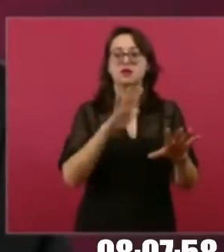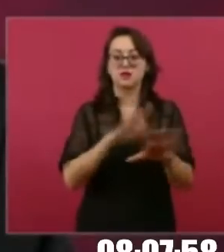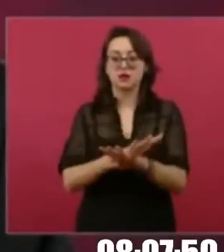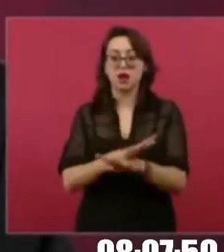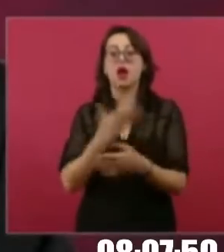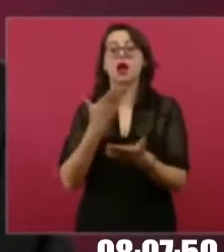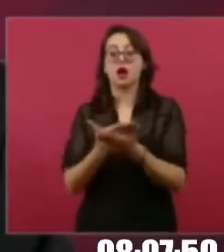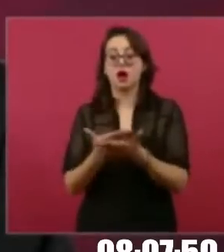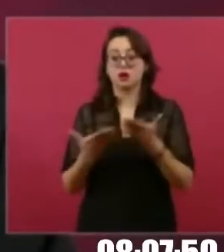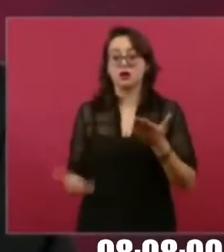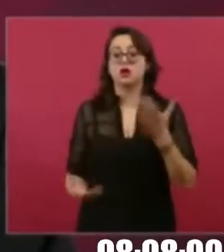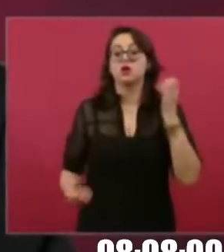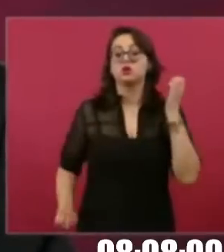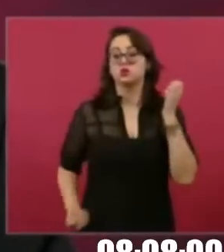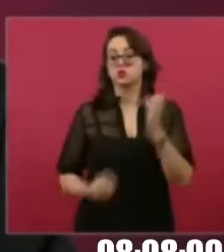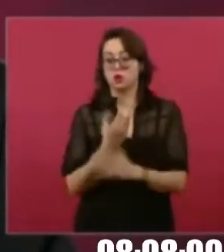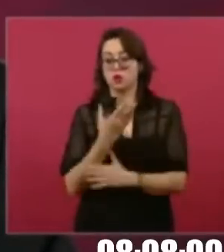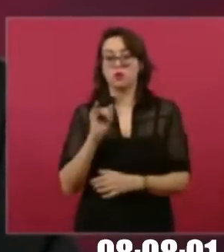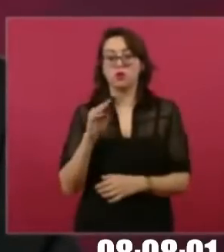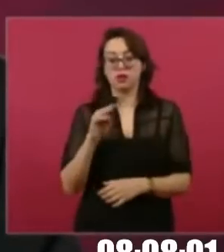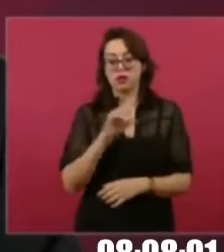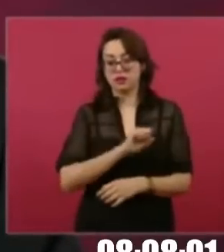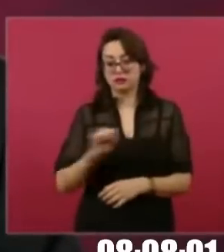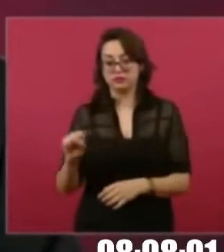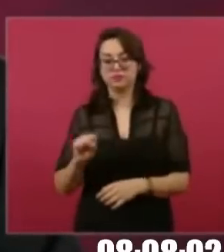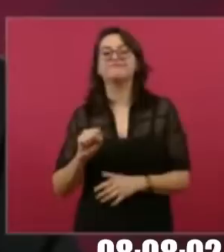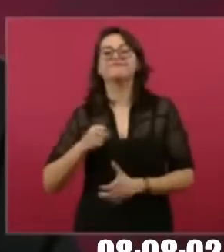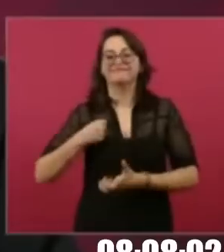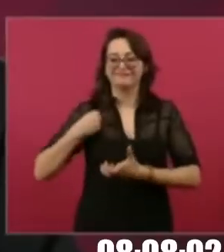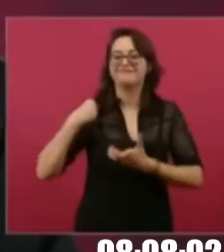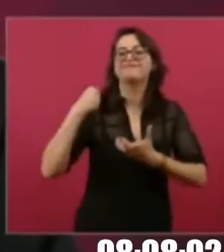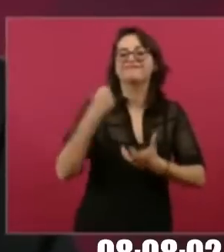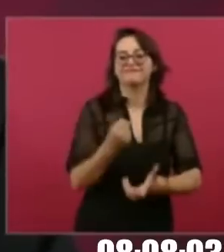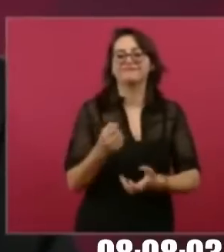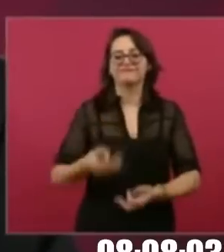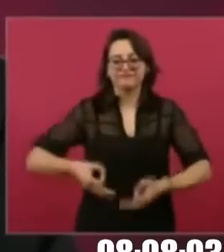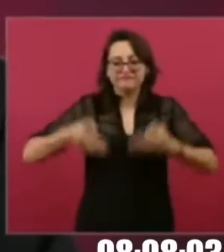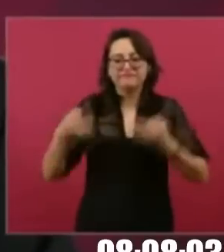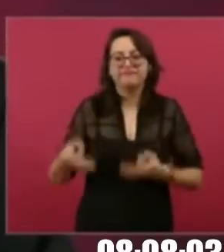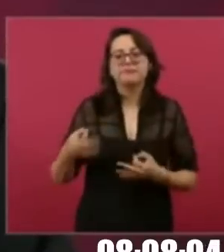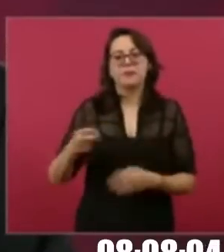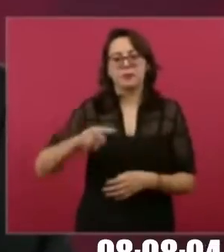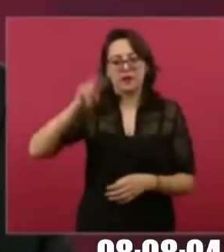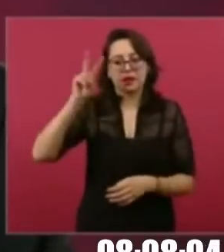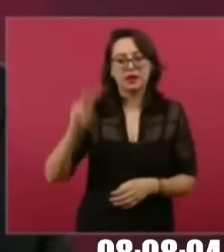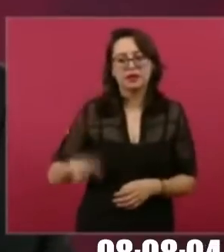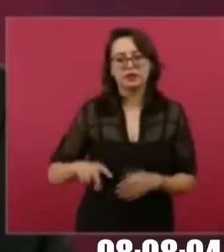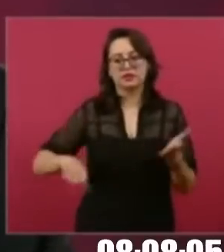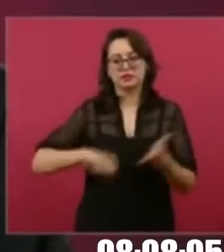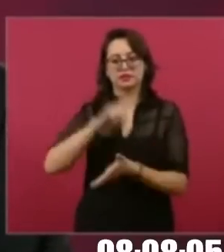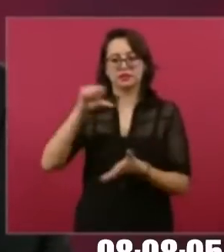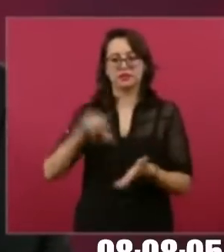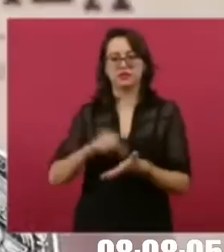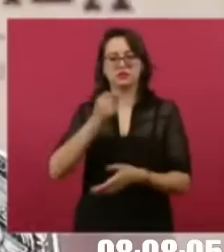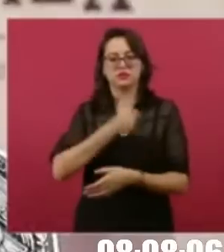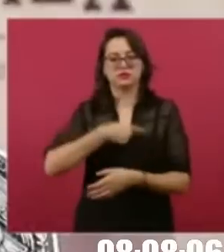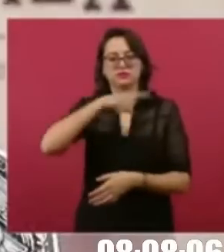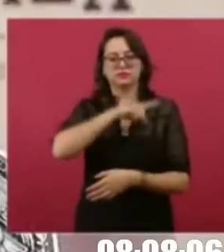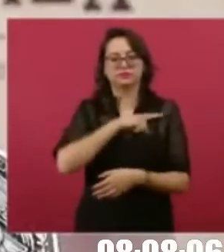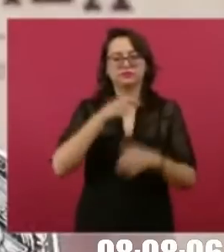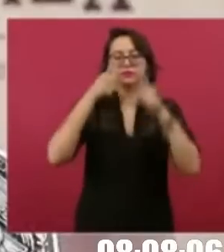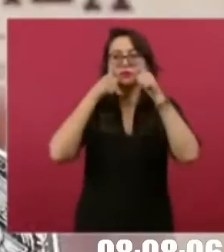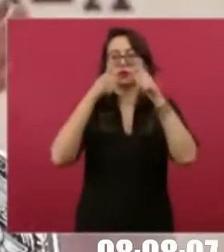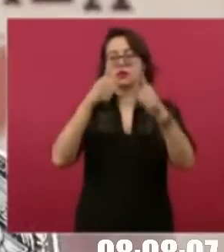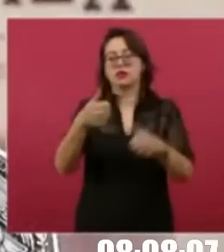invertido en Baja California Sur para mejorar las unidades médicas más de 150 millones